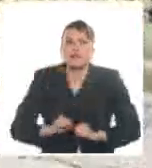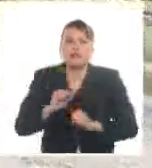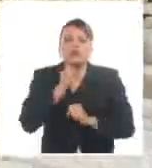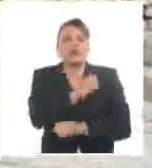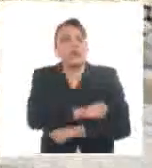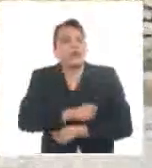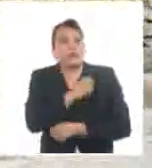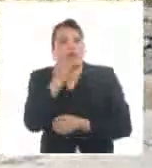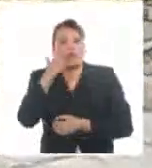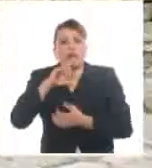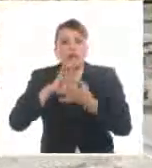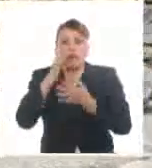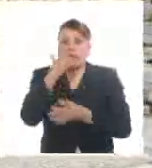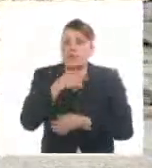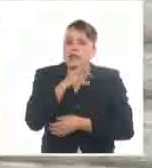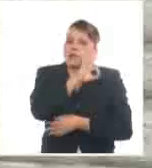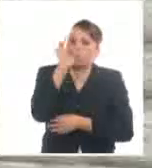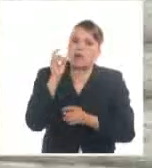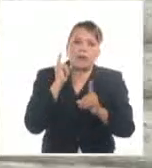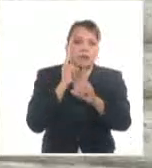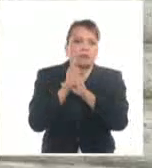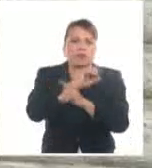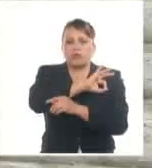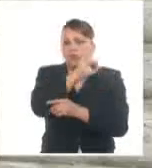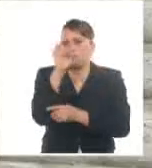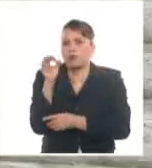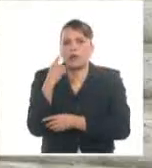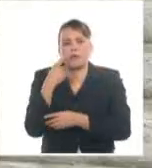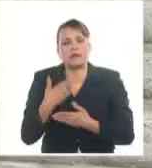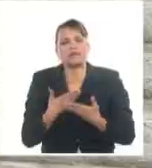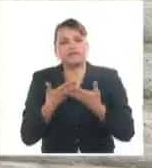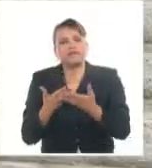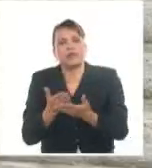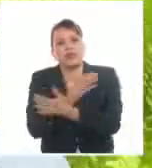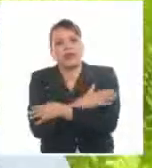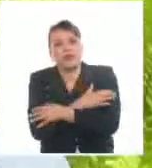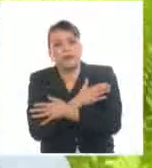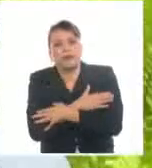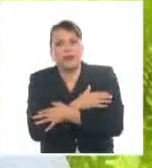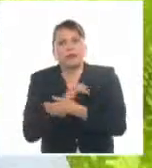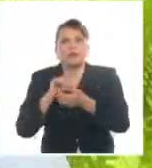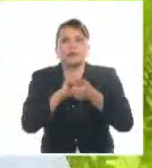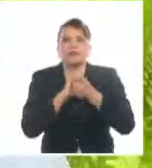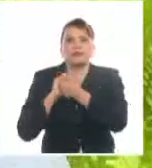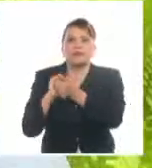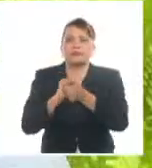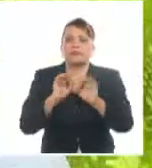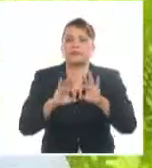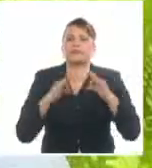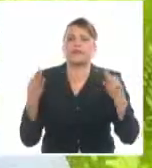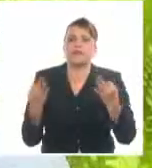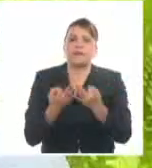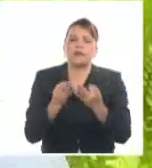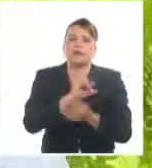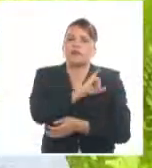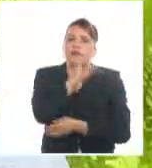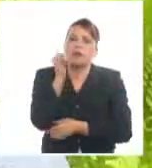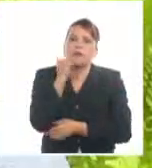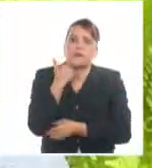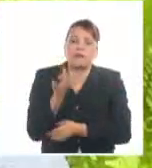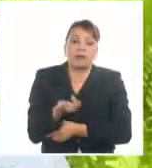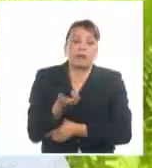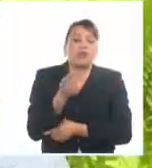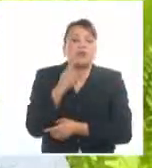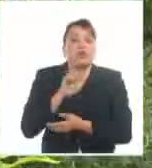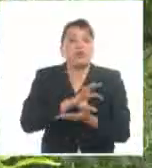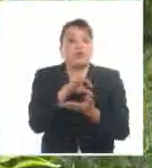que nunca más la llegó a ver, que nunca más pudo darle su brazo amigo, solidario, de familia. Hoy el lenguaje de San Lorenzo es